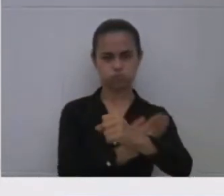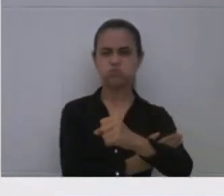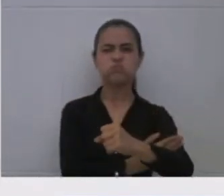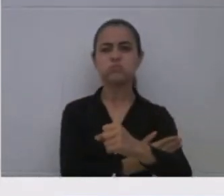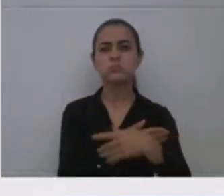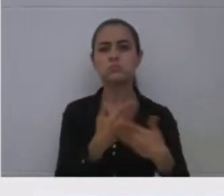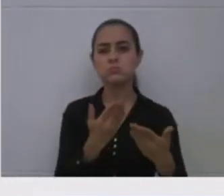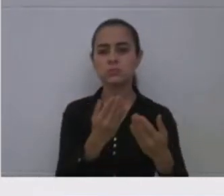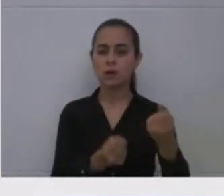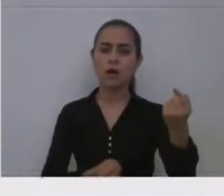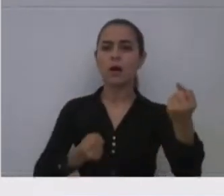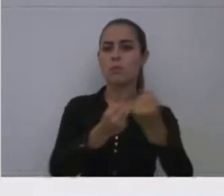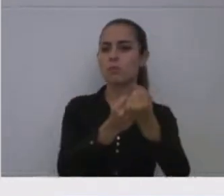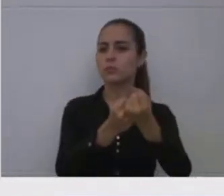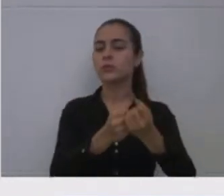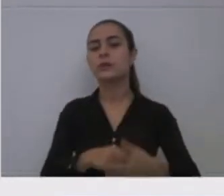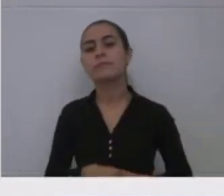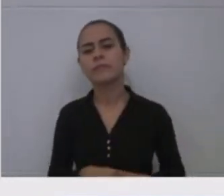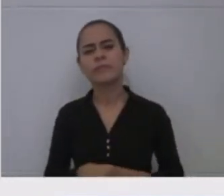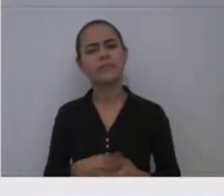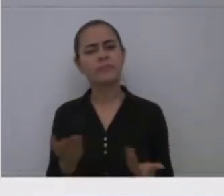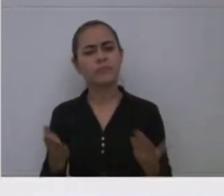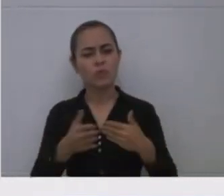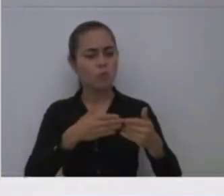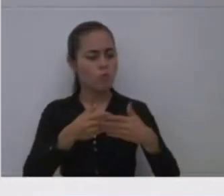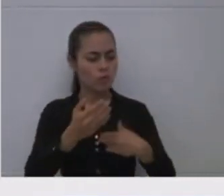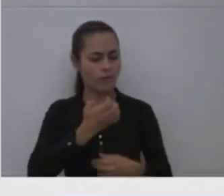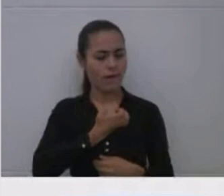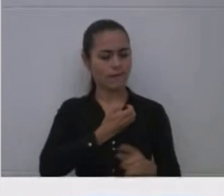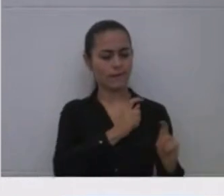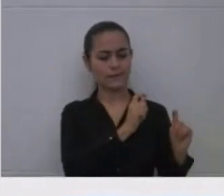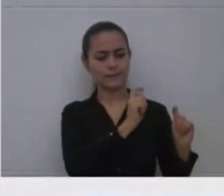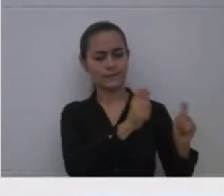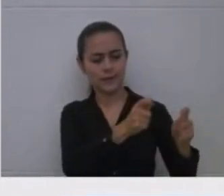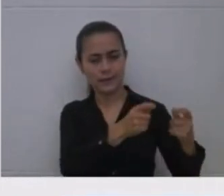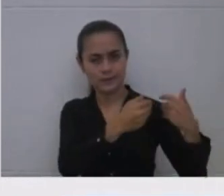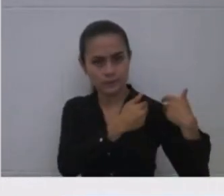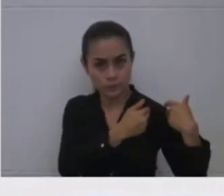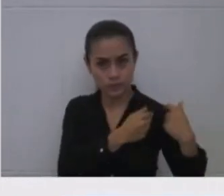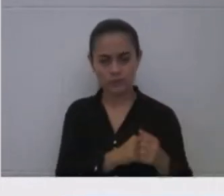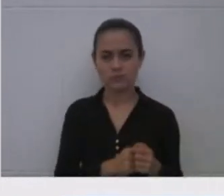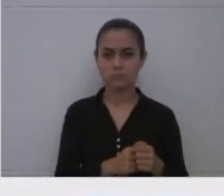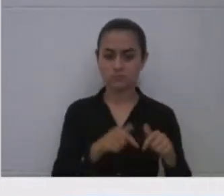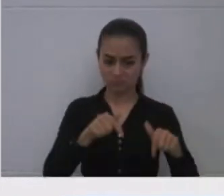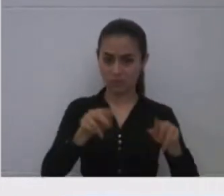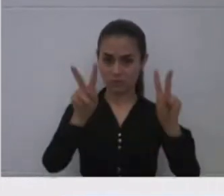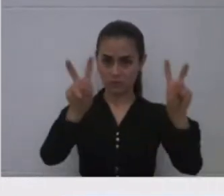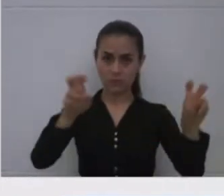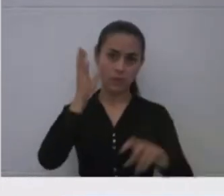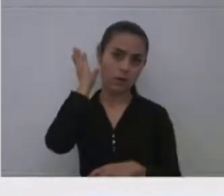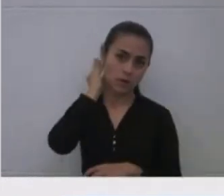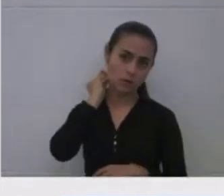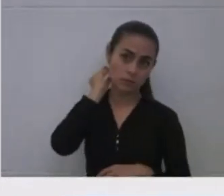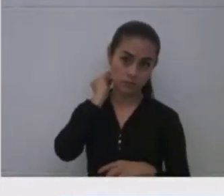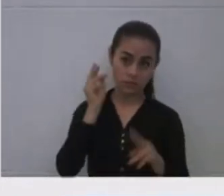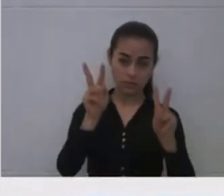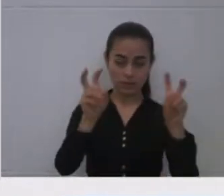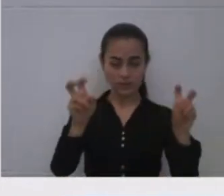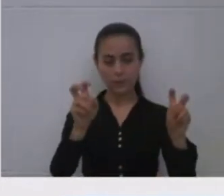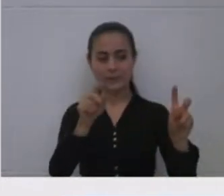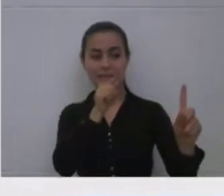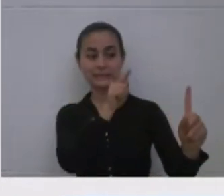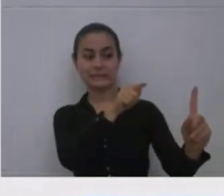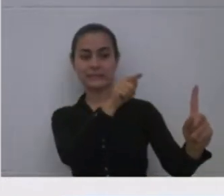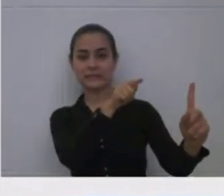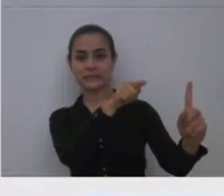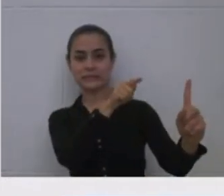Sea quien sea el alcalde de turno, sea quien sea, esto no es una discusión sobre Daniel Quintero, esto no es una discusión